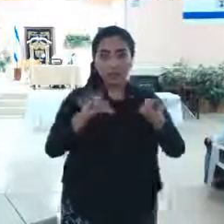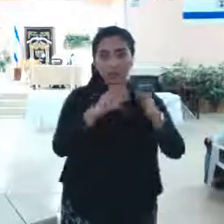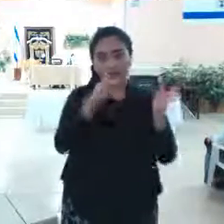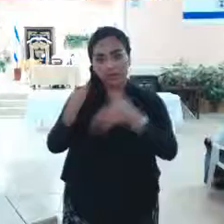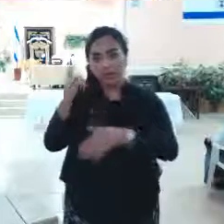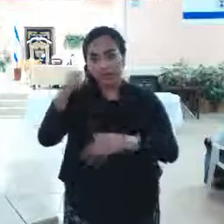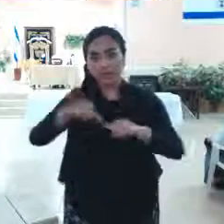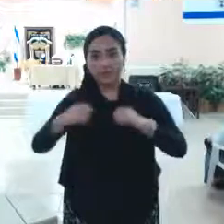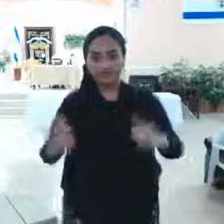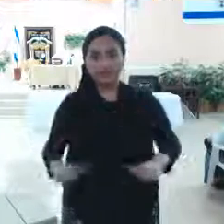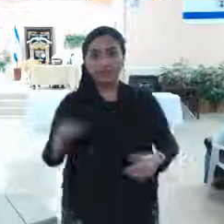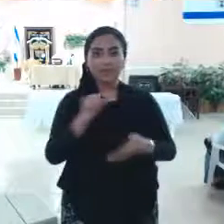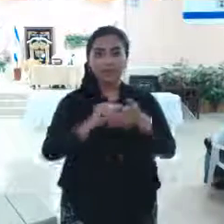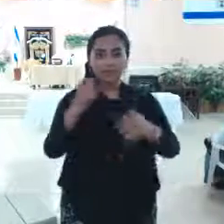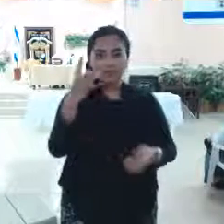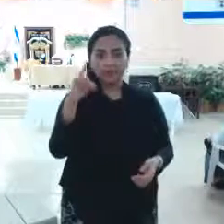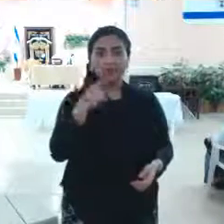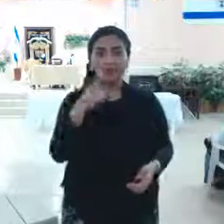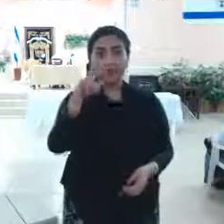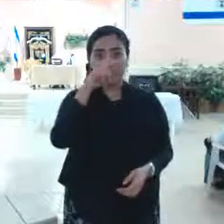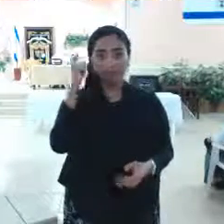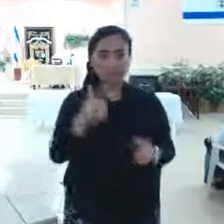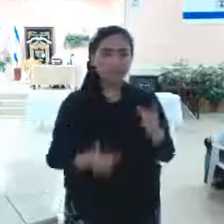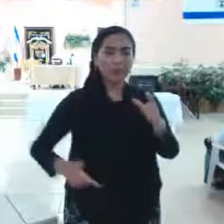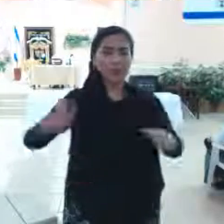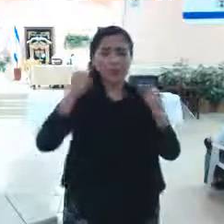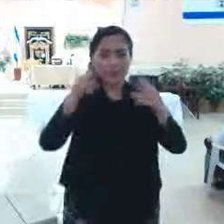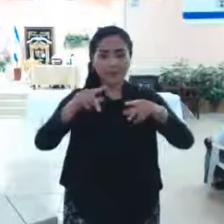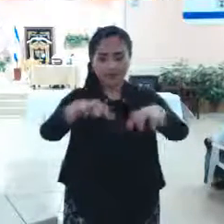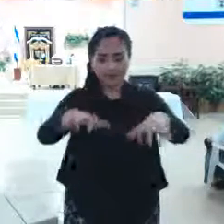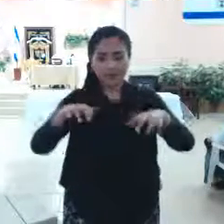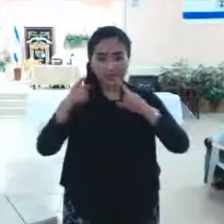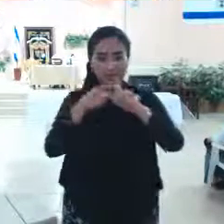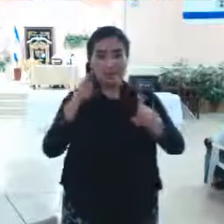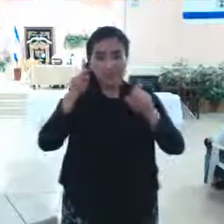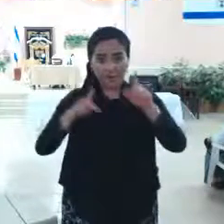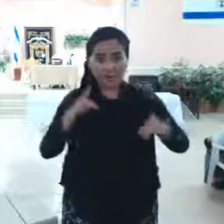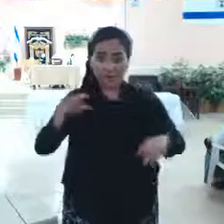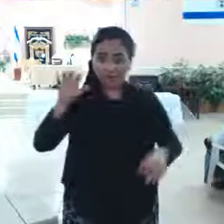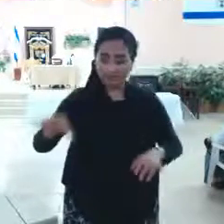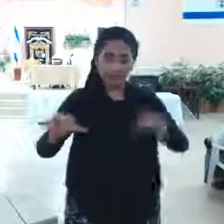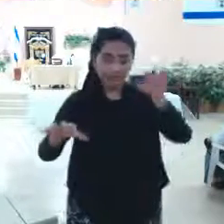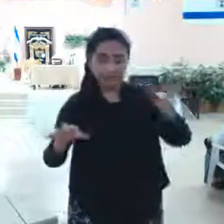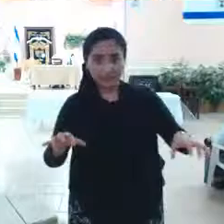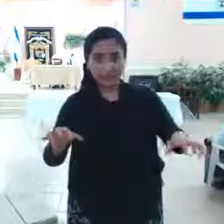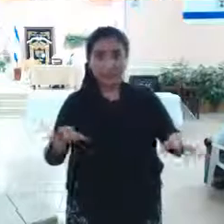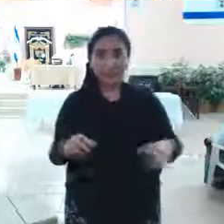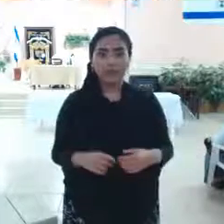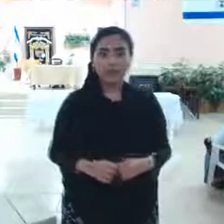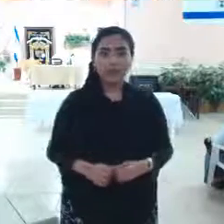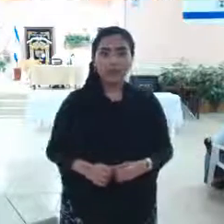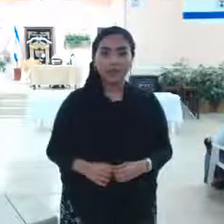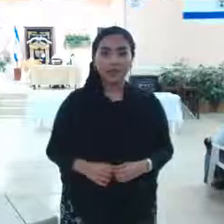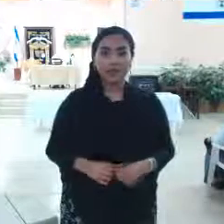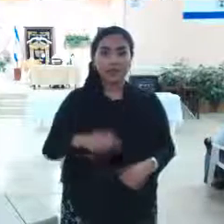Juanín. 18. Porque una gran multitud del pueblo de Efraín y Manasés y de Isaacar y de Zabulón no se habían